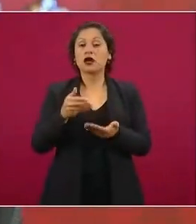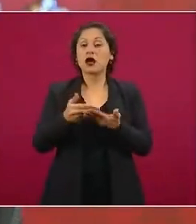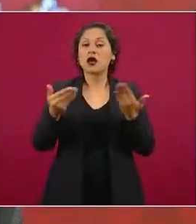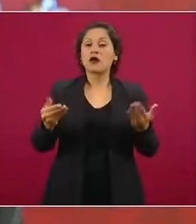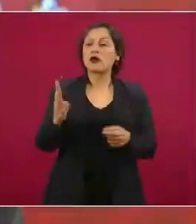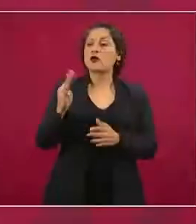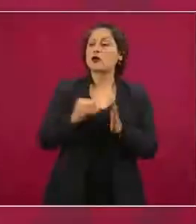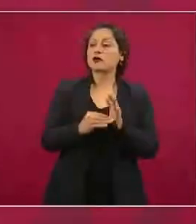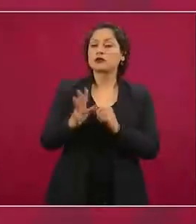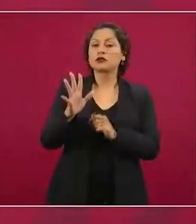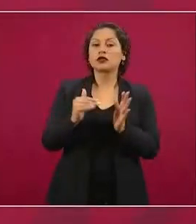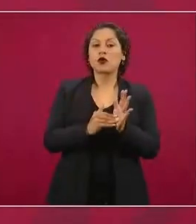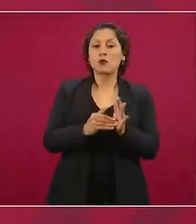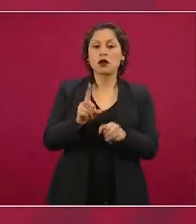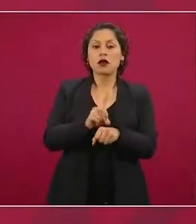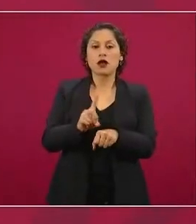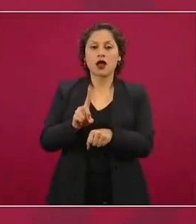4,000, 5,000 barriles diarios, ¿no?